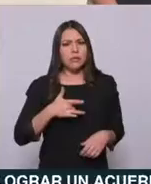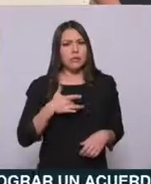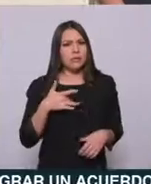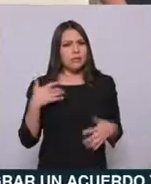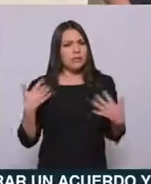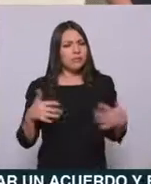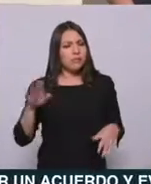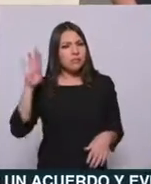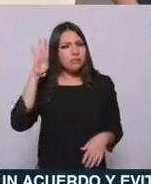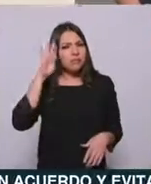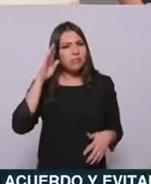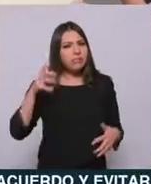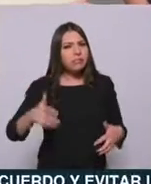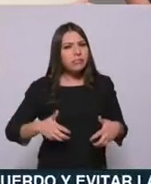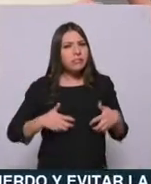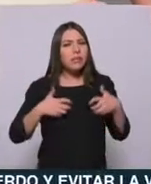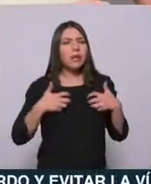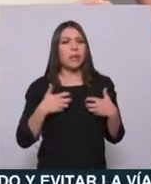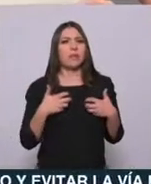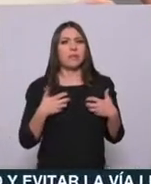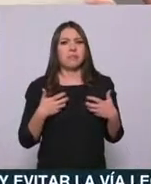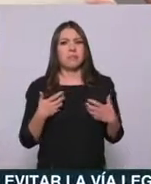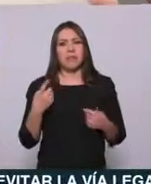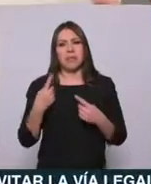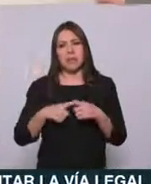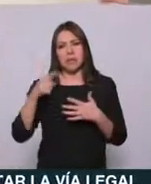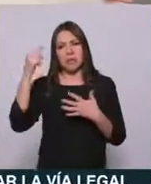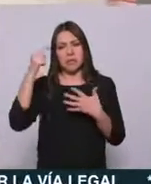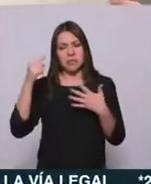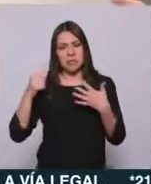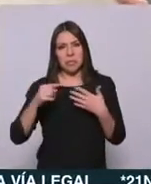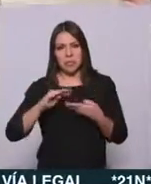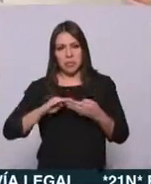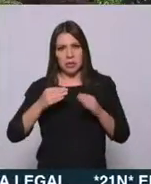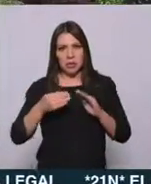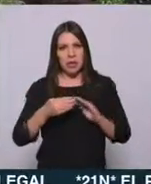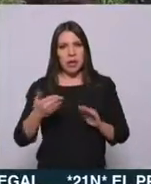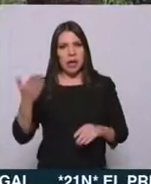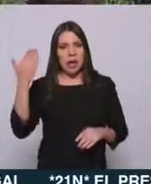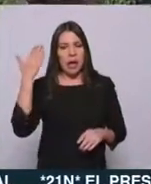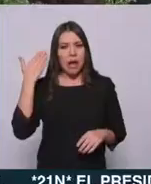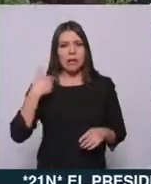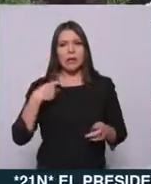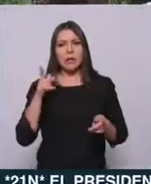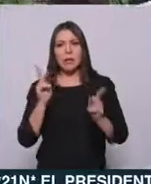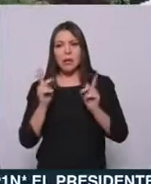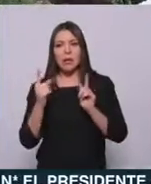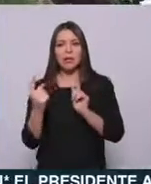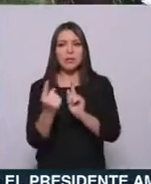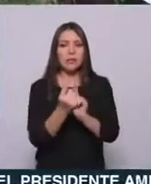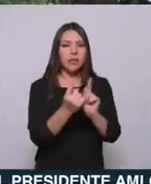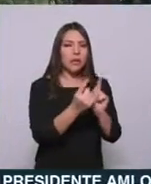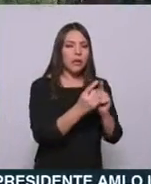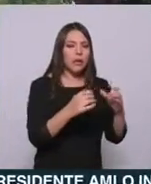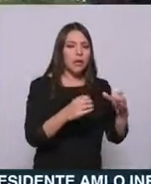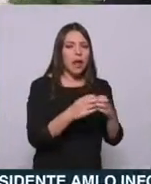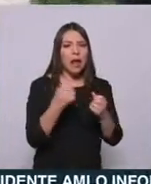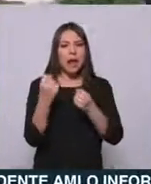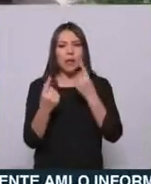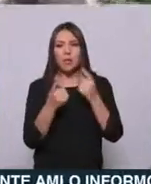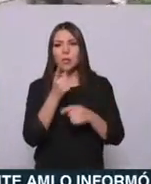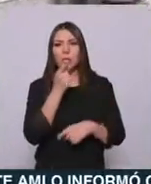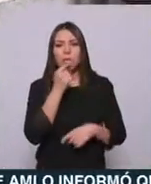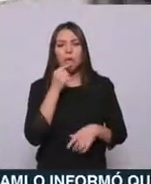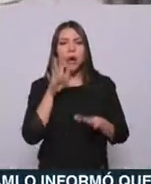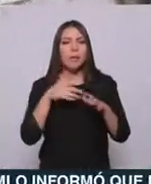que tiene que ver con diversos motivos. Lo que yo he tenido de diálogo, que me ha tocado con organizaciones o demás, y